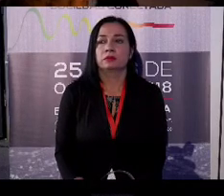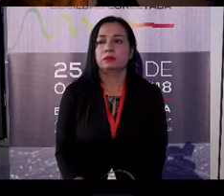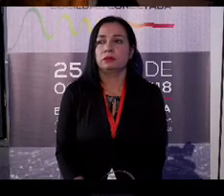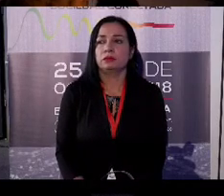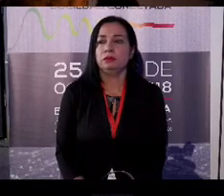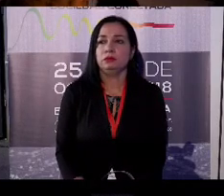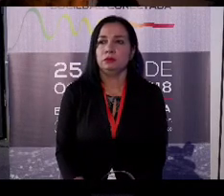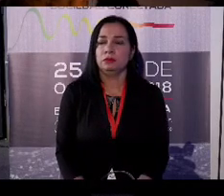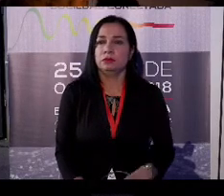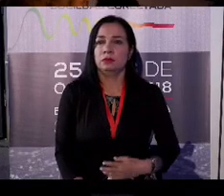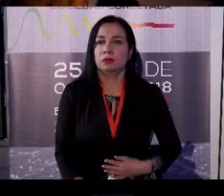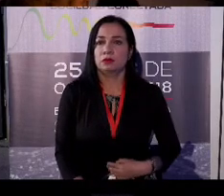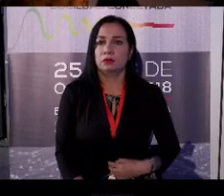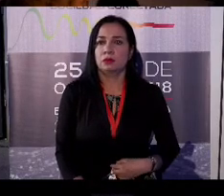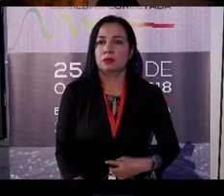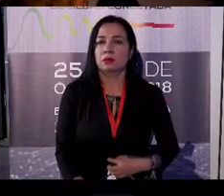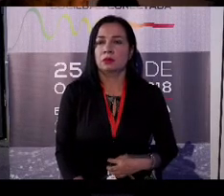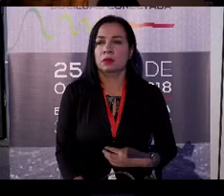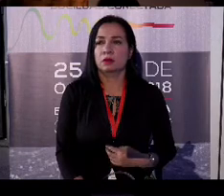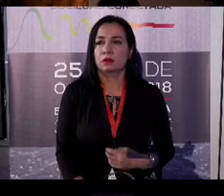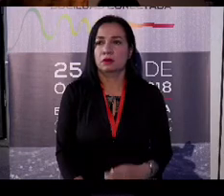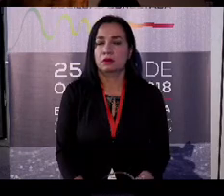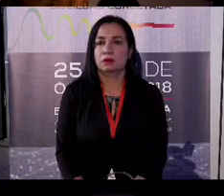Bueno, vengo acá directamente.